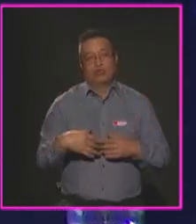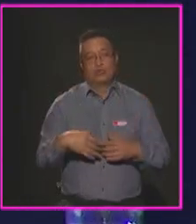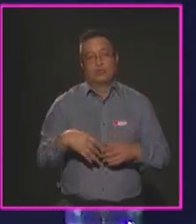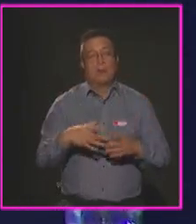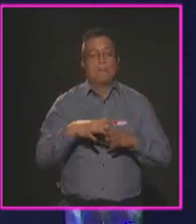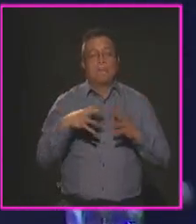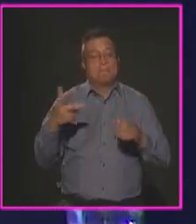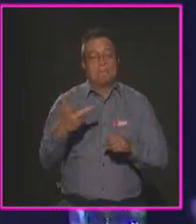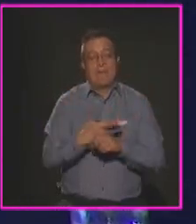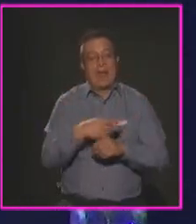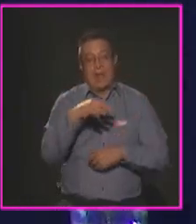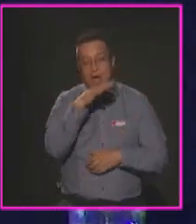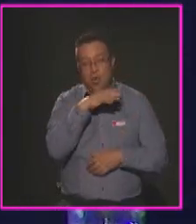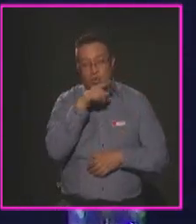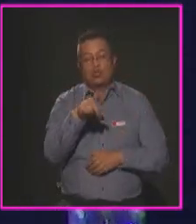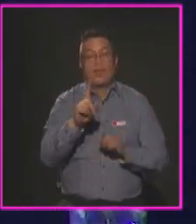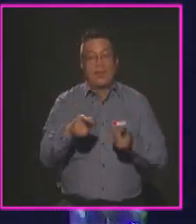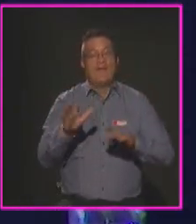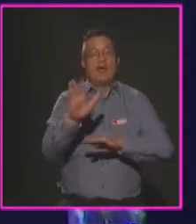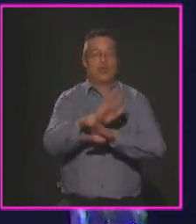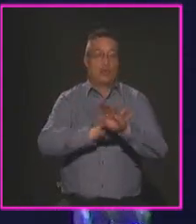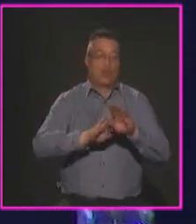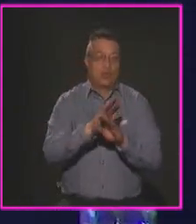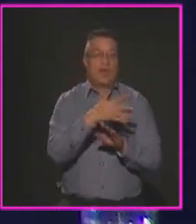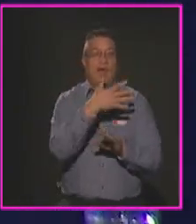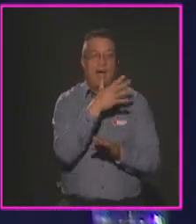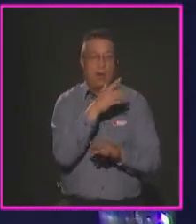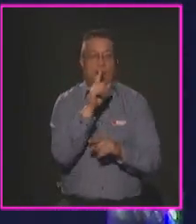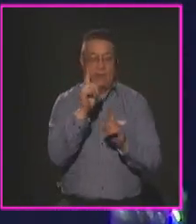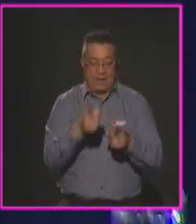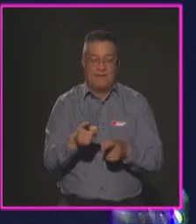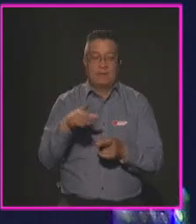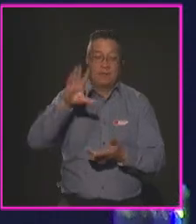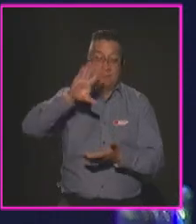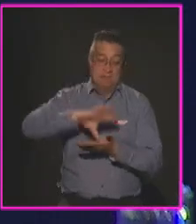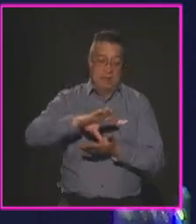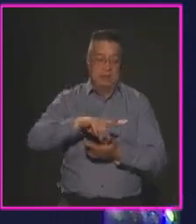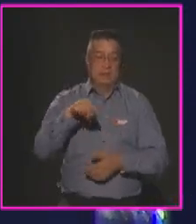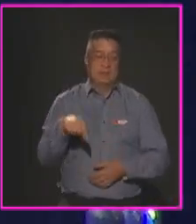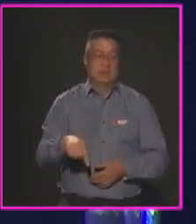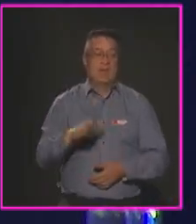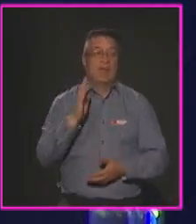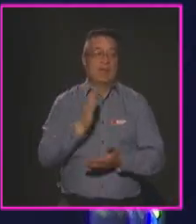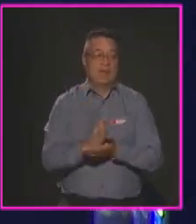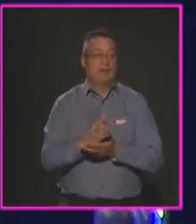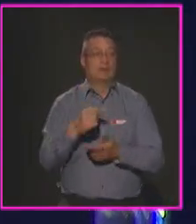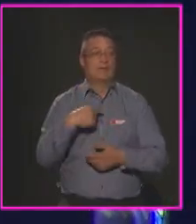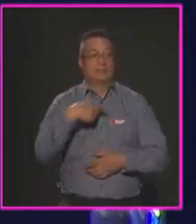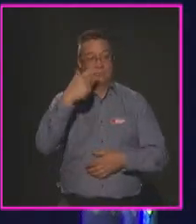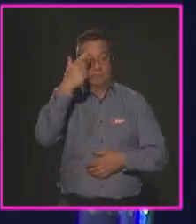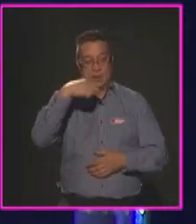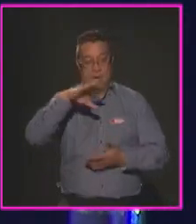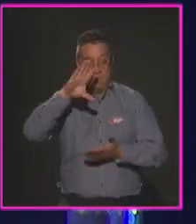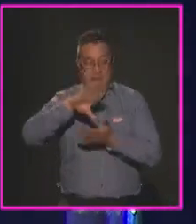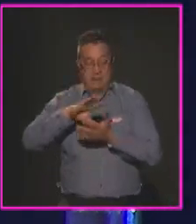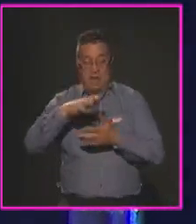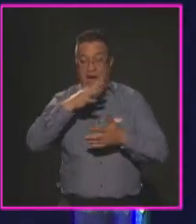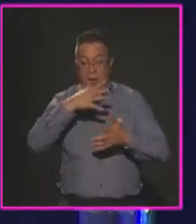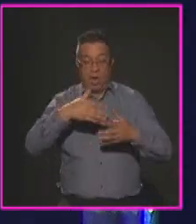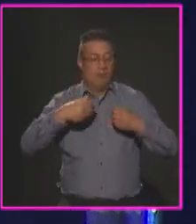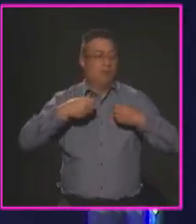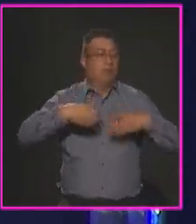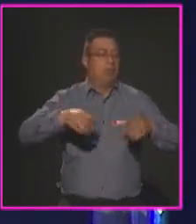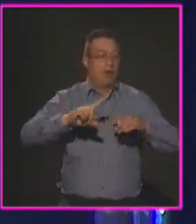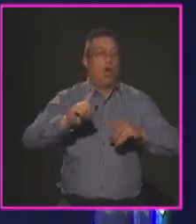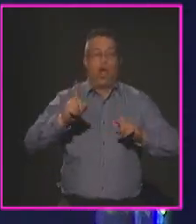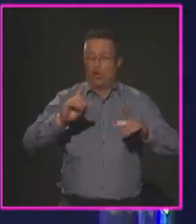que empezar a cuidar el agua y tenemos que ser un país que, como digo, pase de ser un país que derrocha su agua a un país que